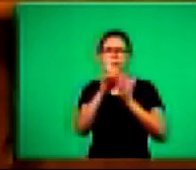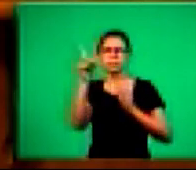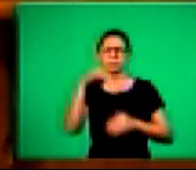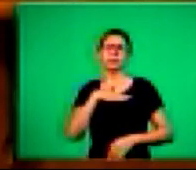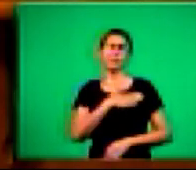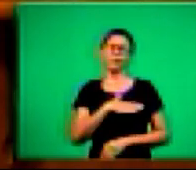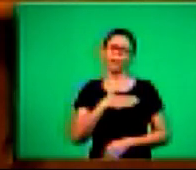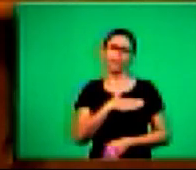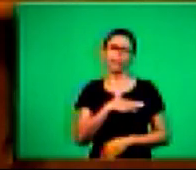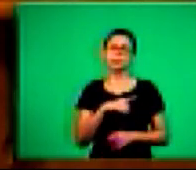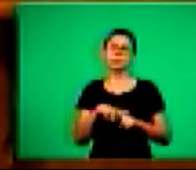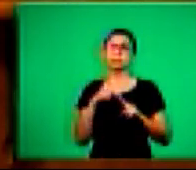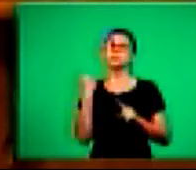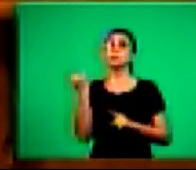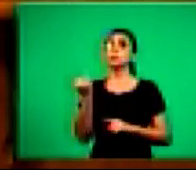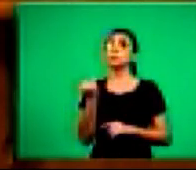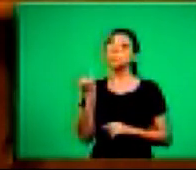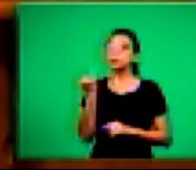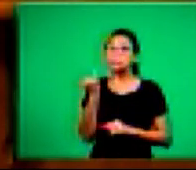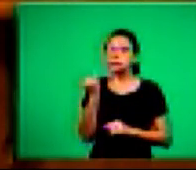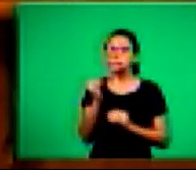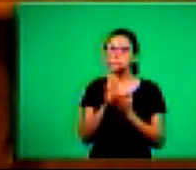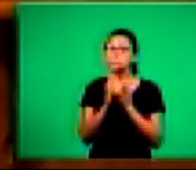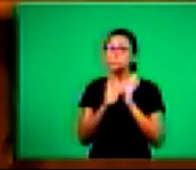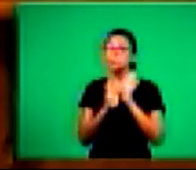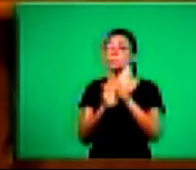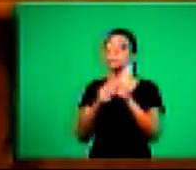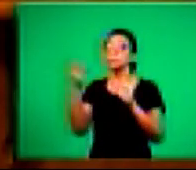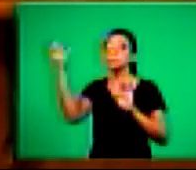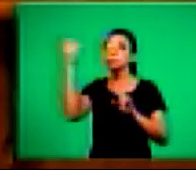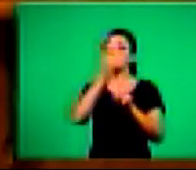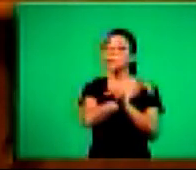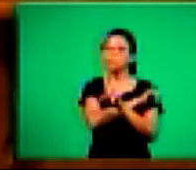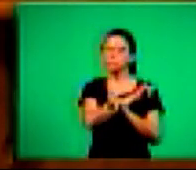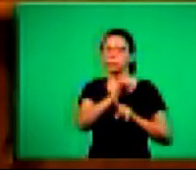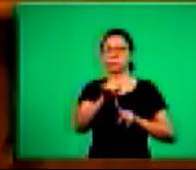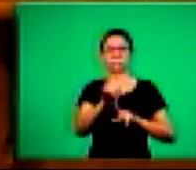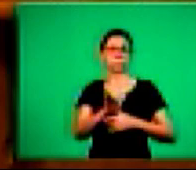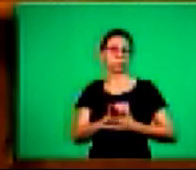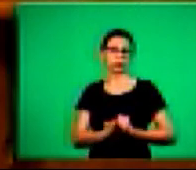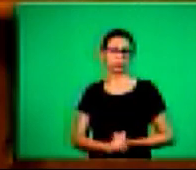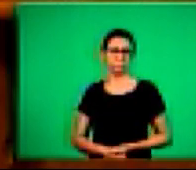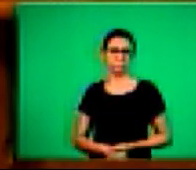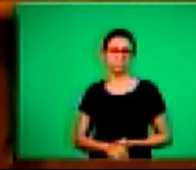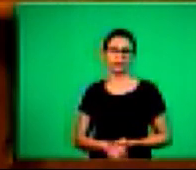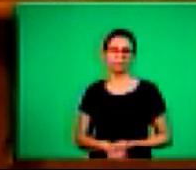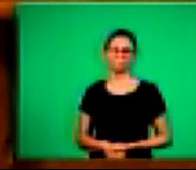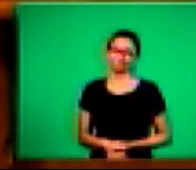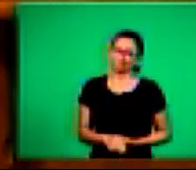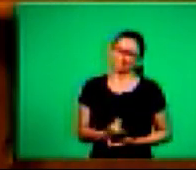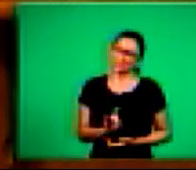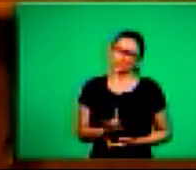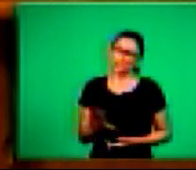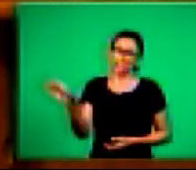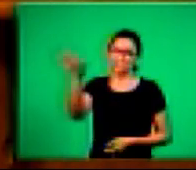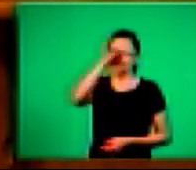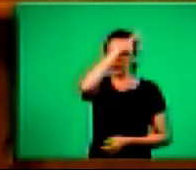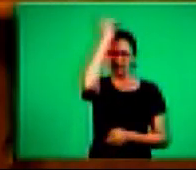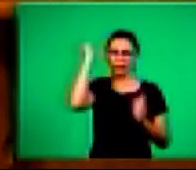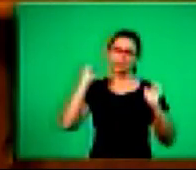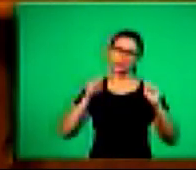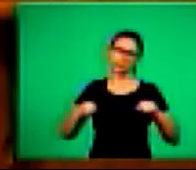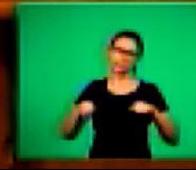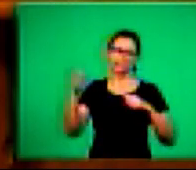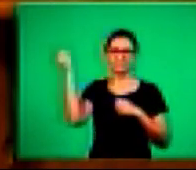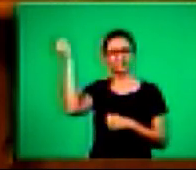importante está en lo profético en aquello que ella quiere decir la biblia y solo el espíritu santo es capaz de revelar porque